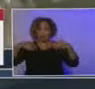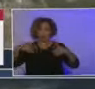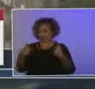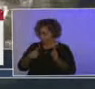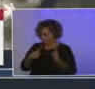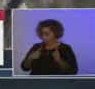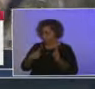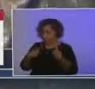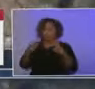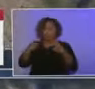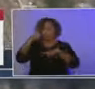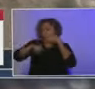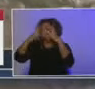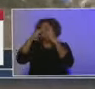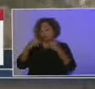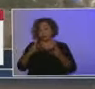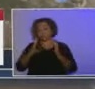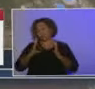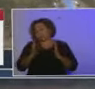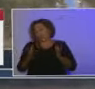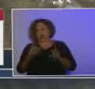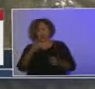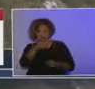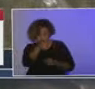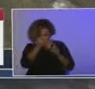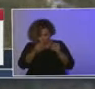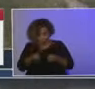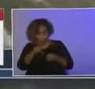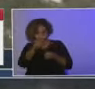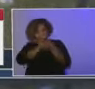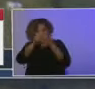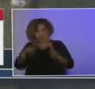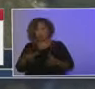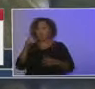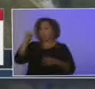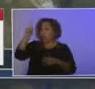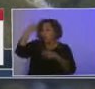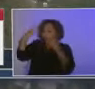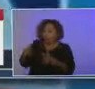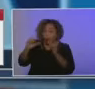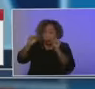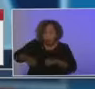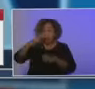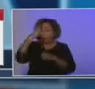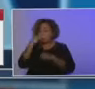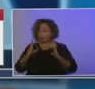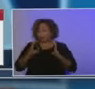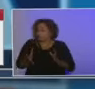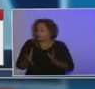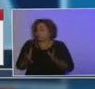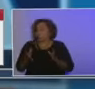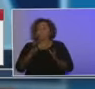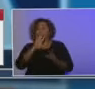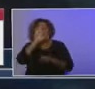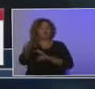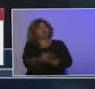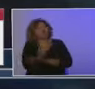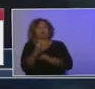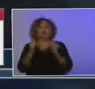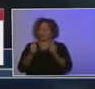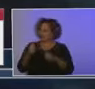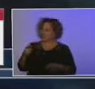dormir tranquilo, secretario de la vivienda. Si usted duerme tranquilo, pues... Y sí. Si la gobernadora duerme tranquila, pues... Esa es